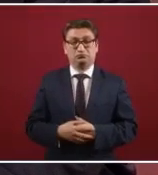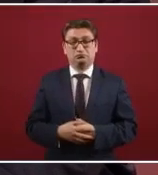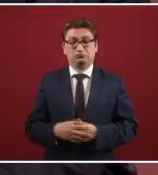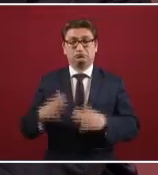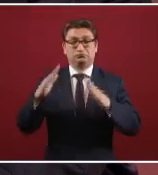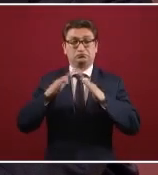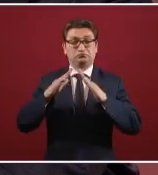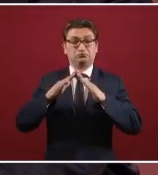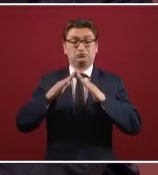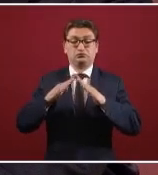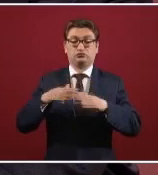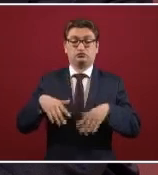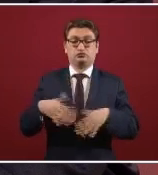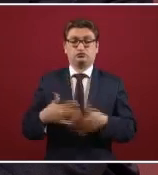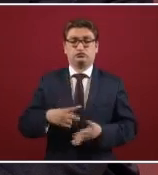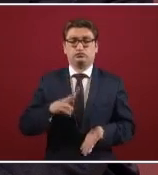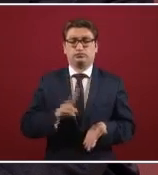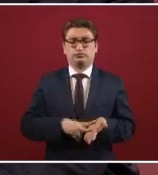qué vale